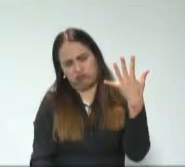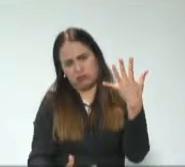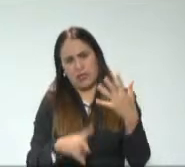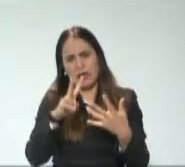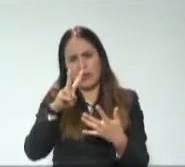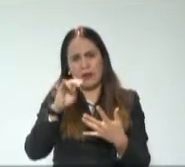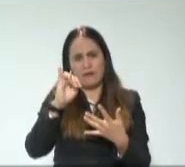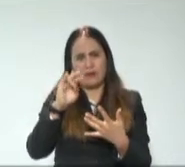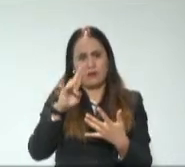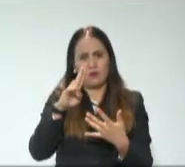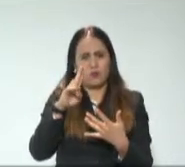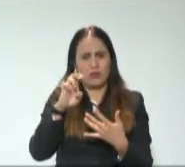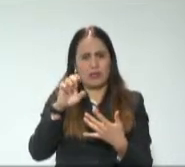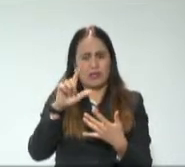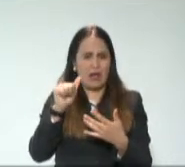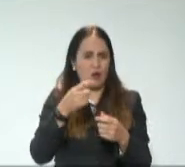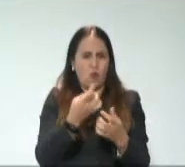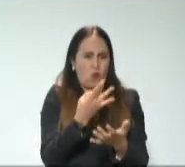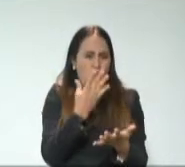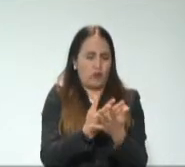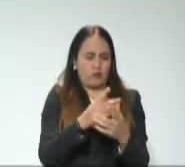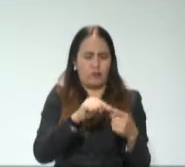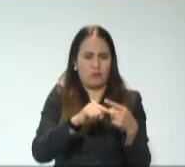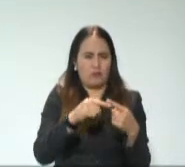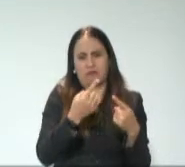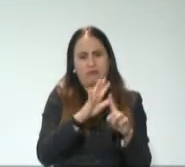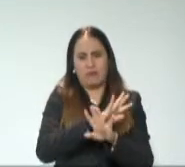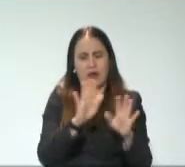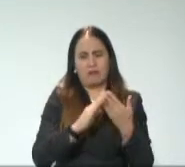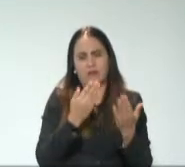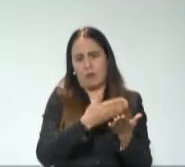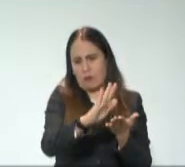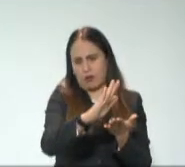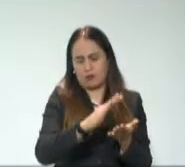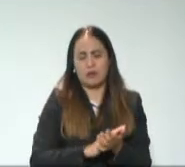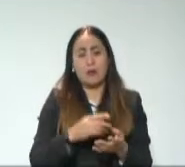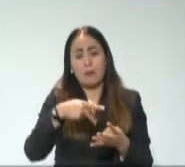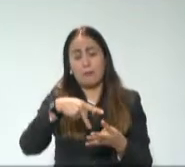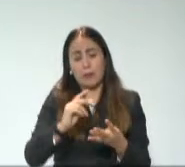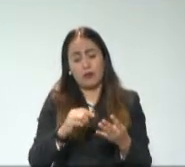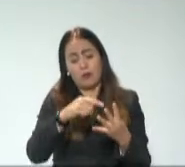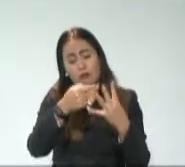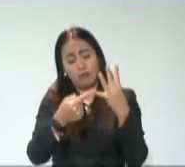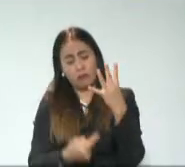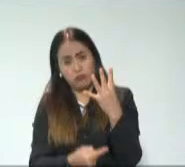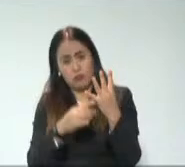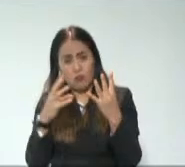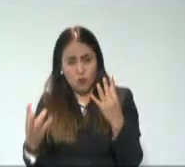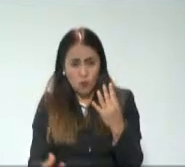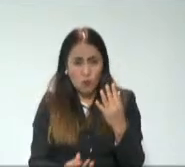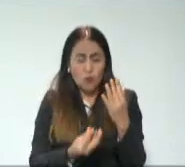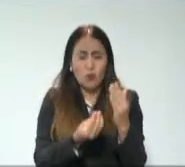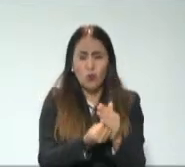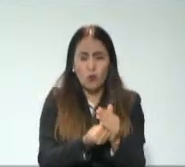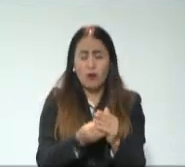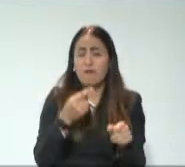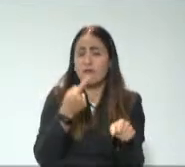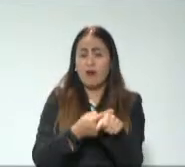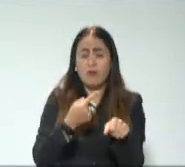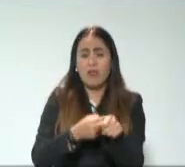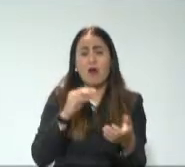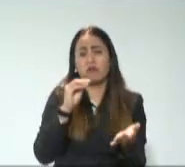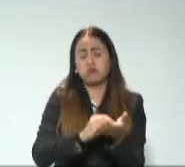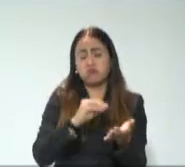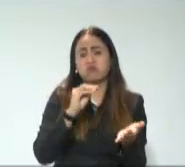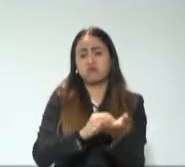viruela de las enfermedades infecciosas de la humanidad se incorpore a un repertorio permanente